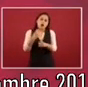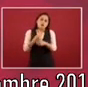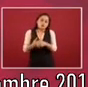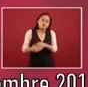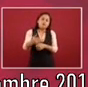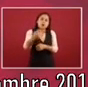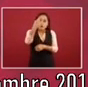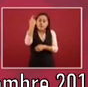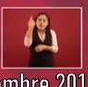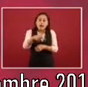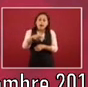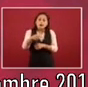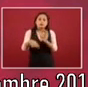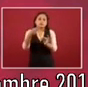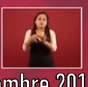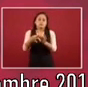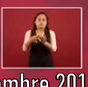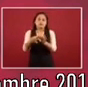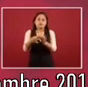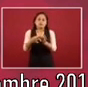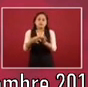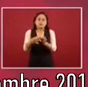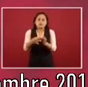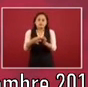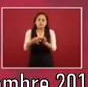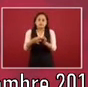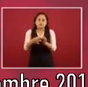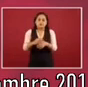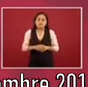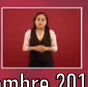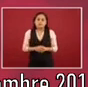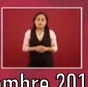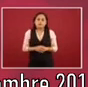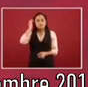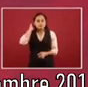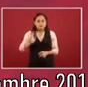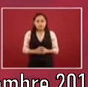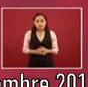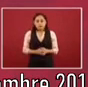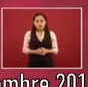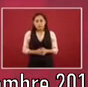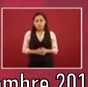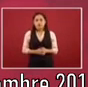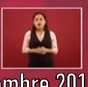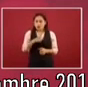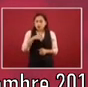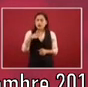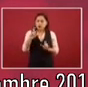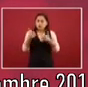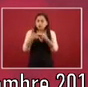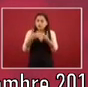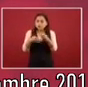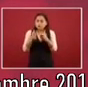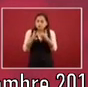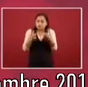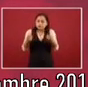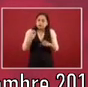para terminar de consolidar la obra de transformación. Tiene que haber crecimiento económico, pero también